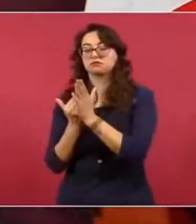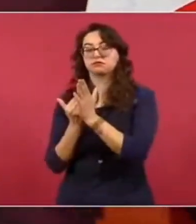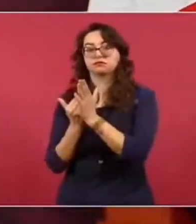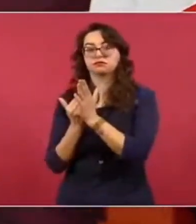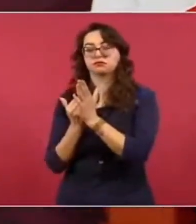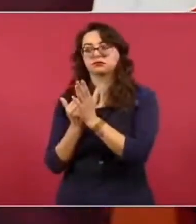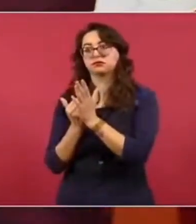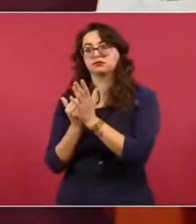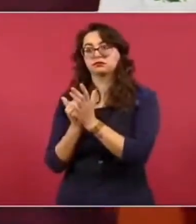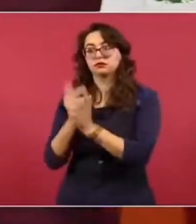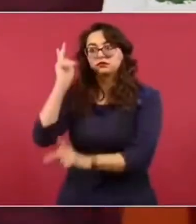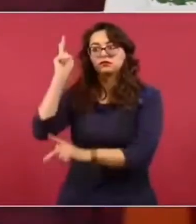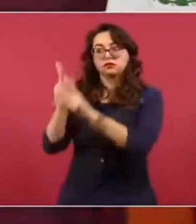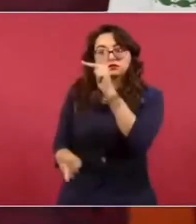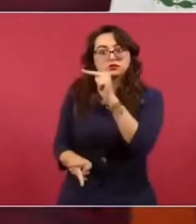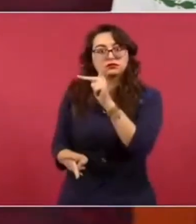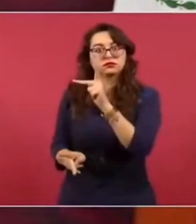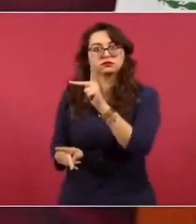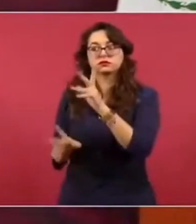hidroeléctricas,